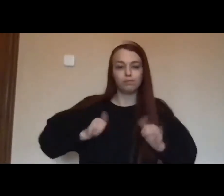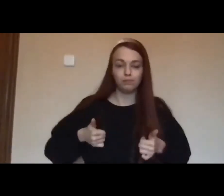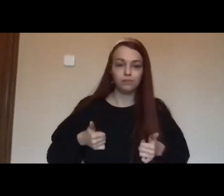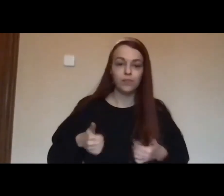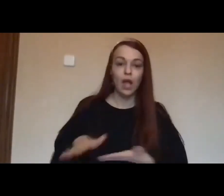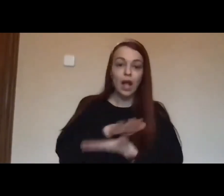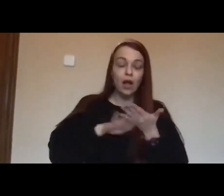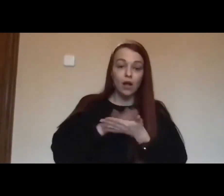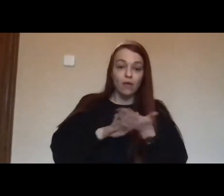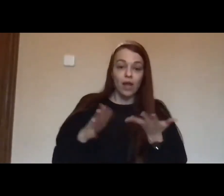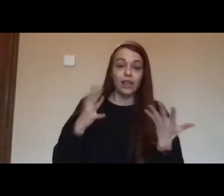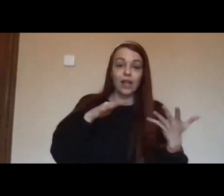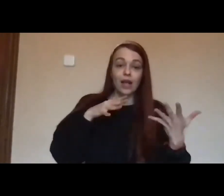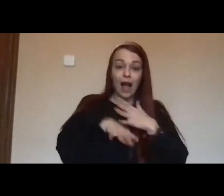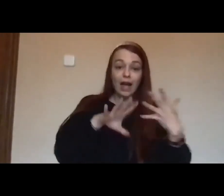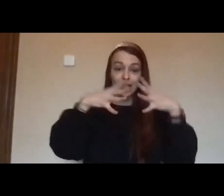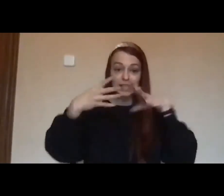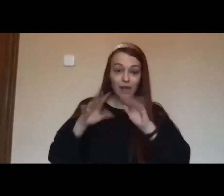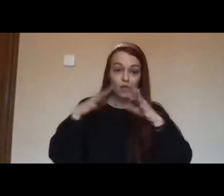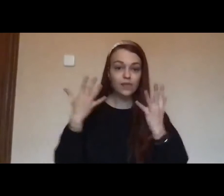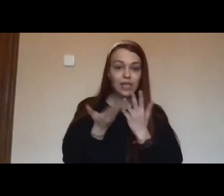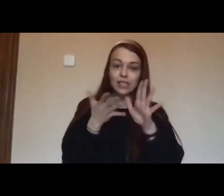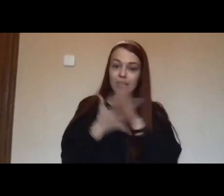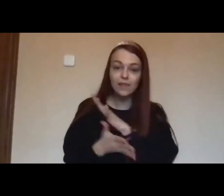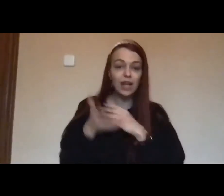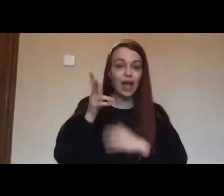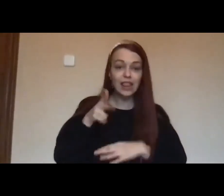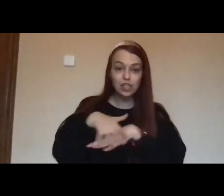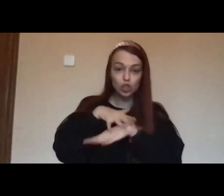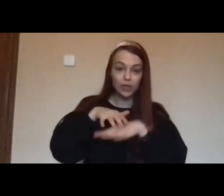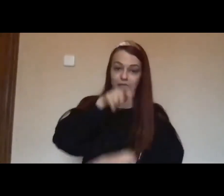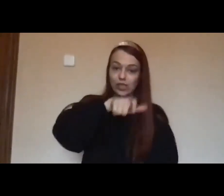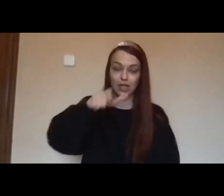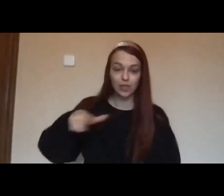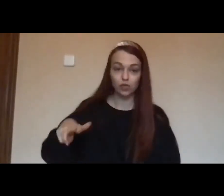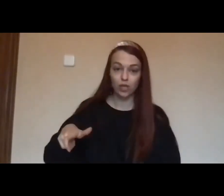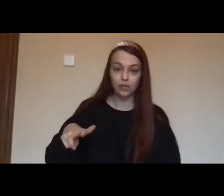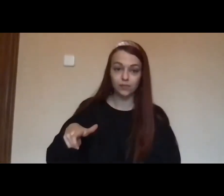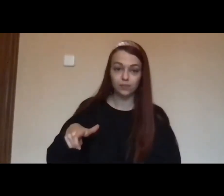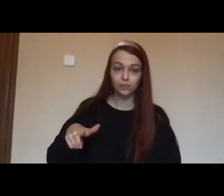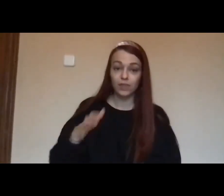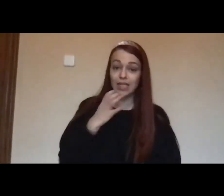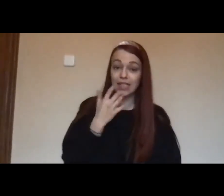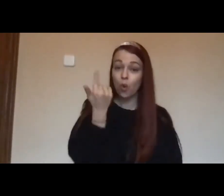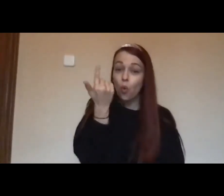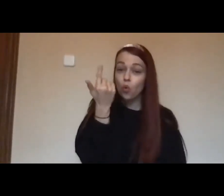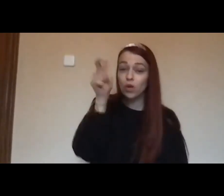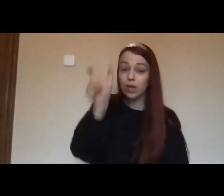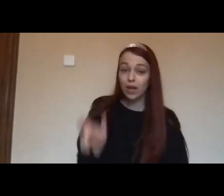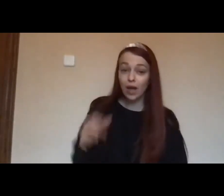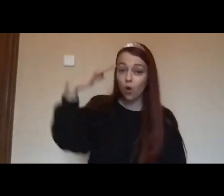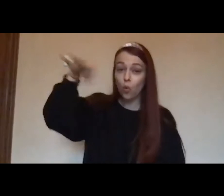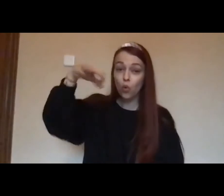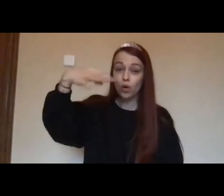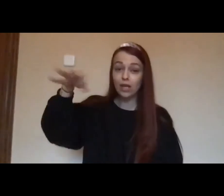accesibilidad universal es hablar de derechos fundamentales de las personas. La falta de acceso de un solo individuo a cualquier bien